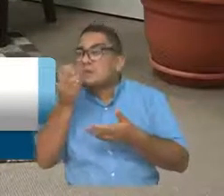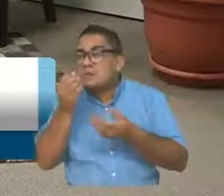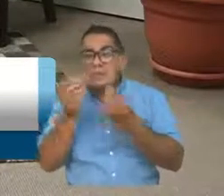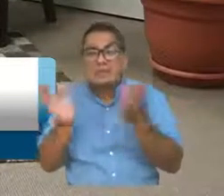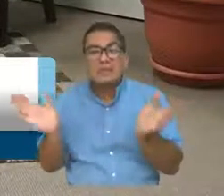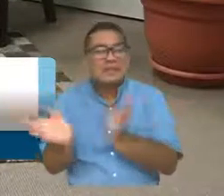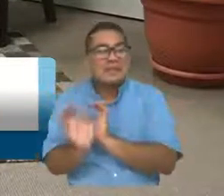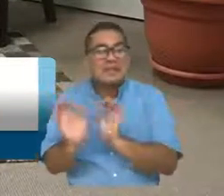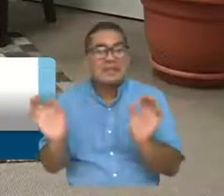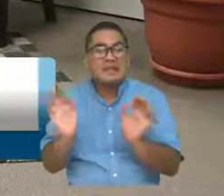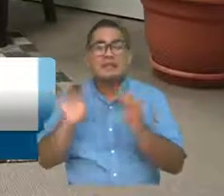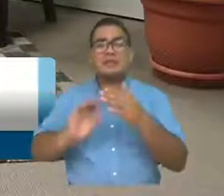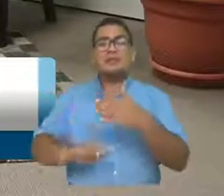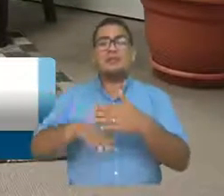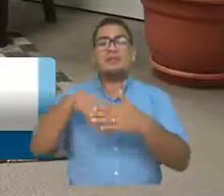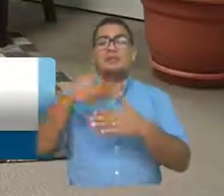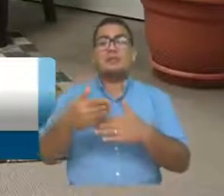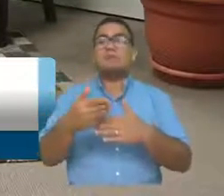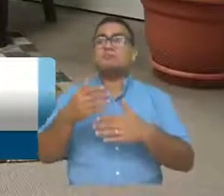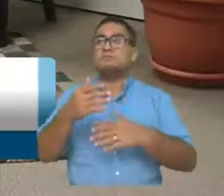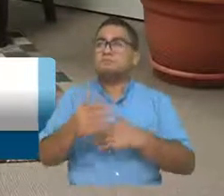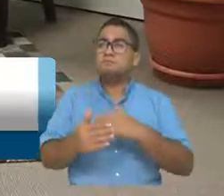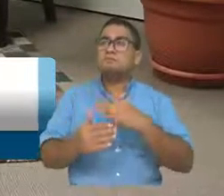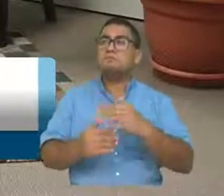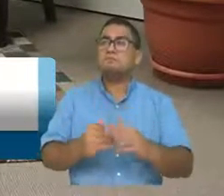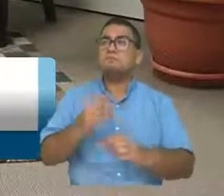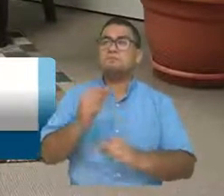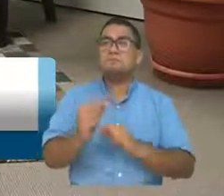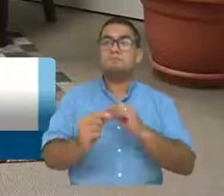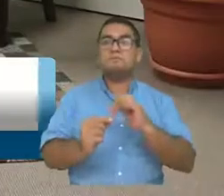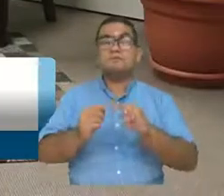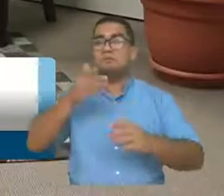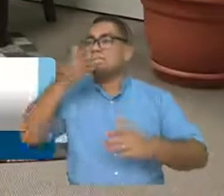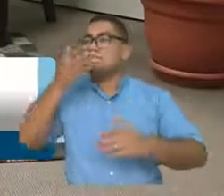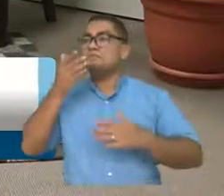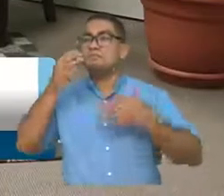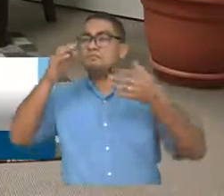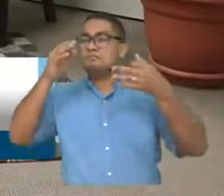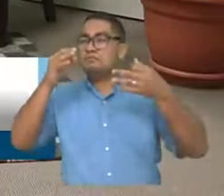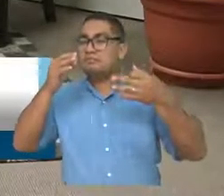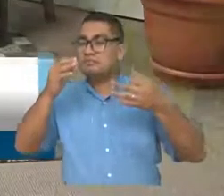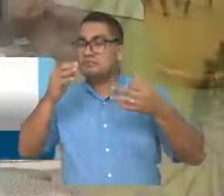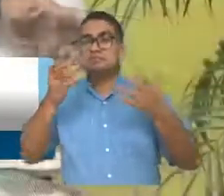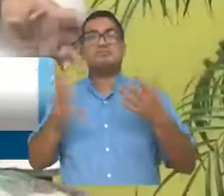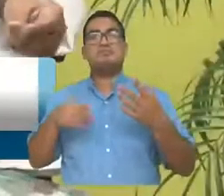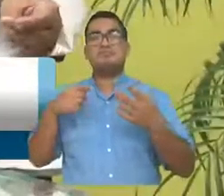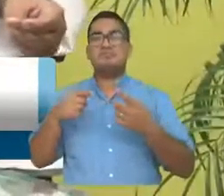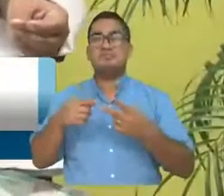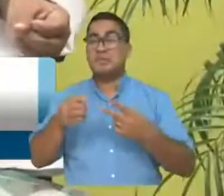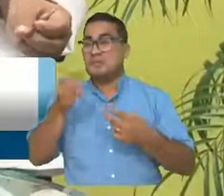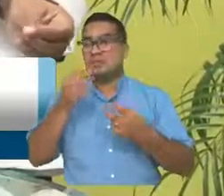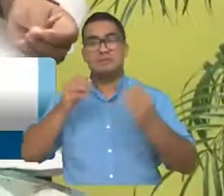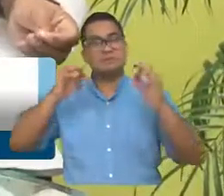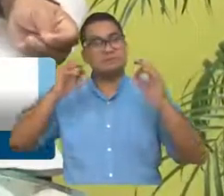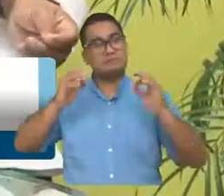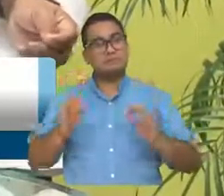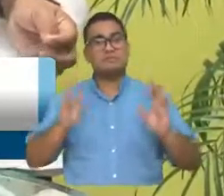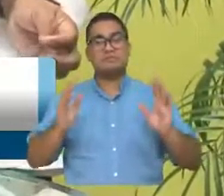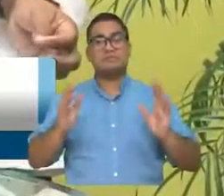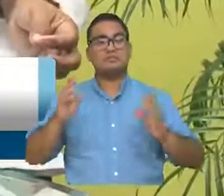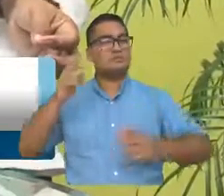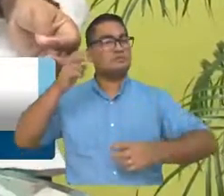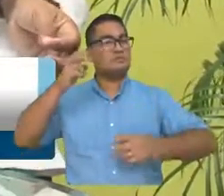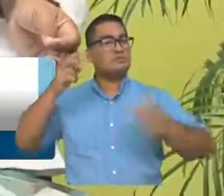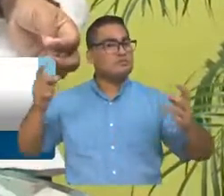nada. Y lo bueno es que son síntomas reversibles, o sea, durante un tiempo solito se cura. Sí, dejaste